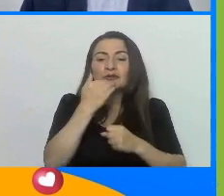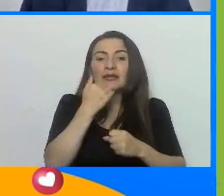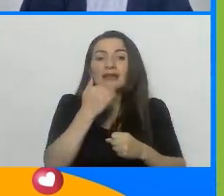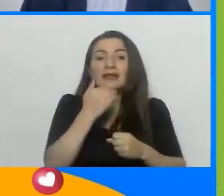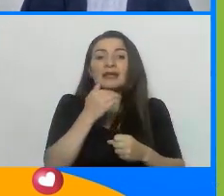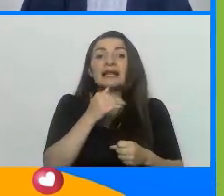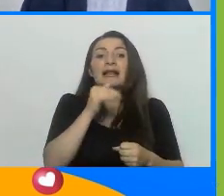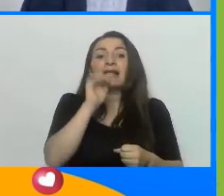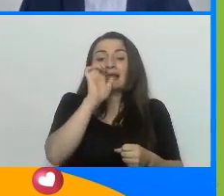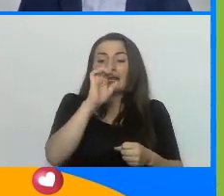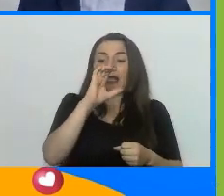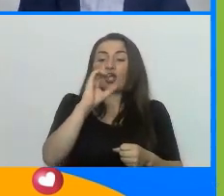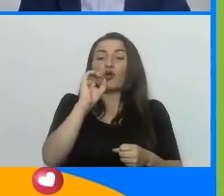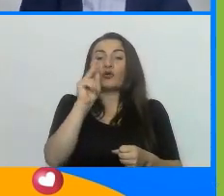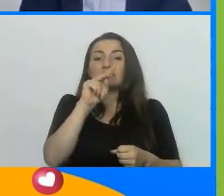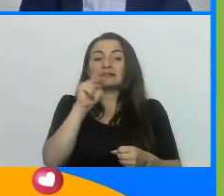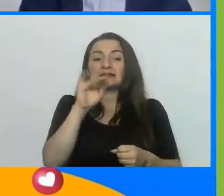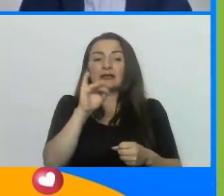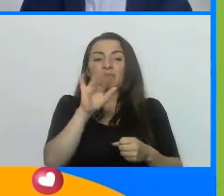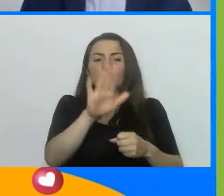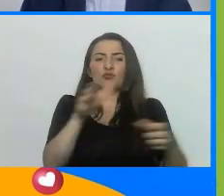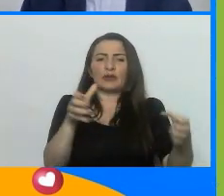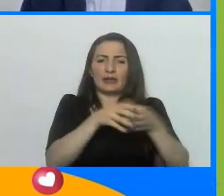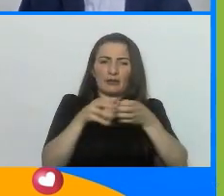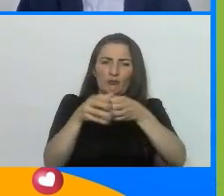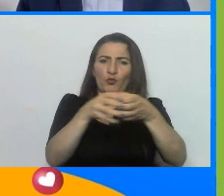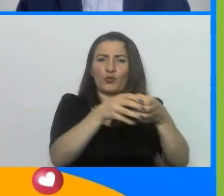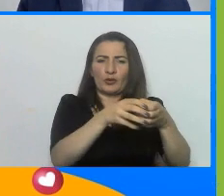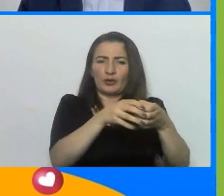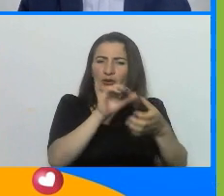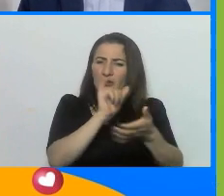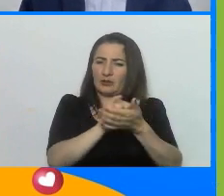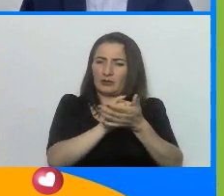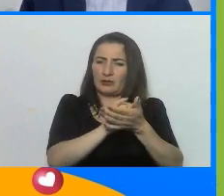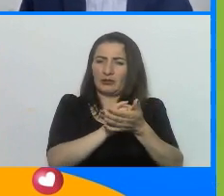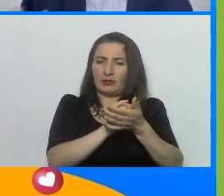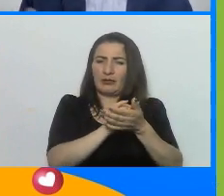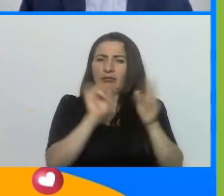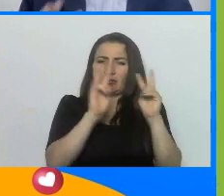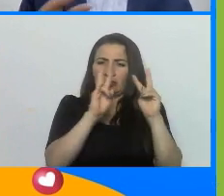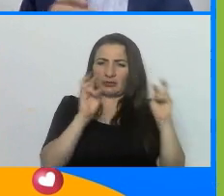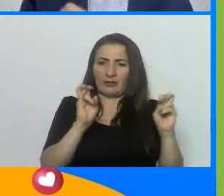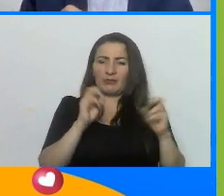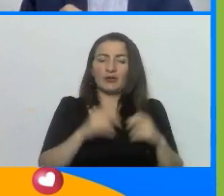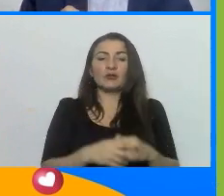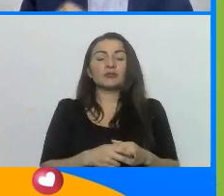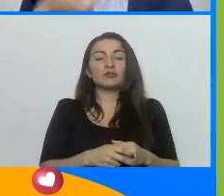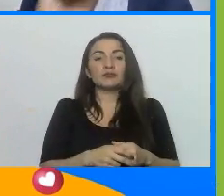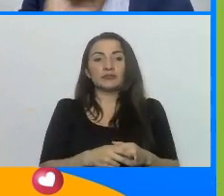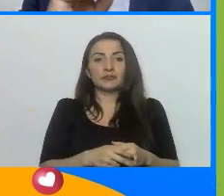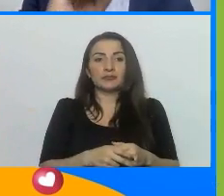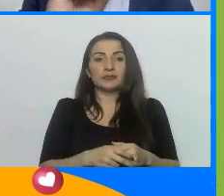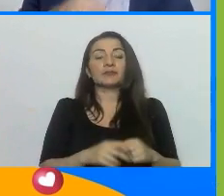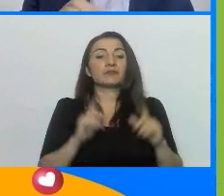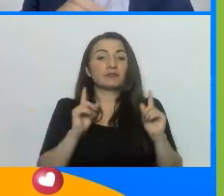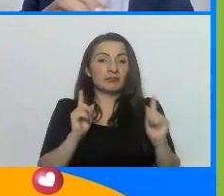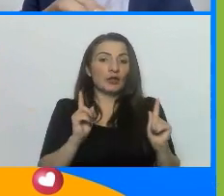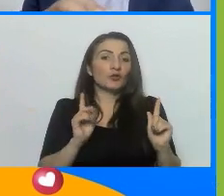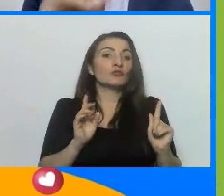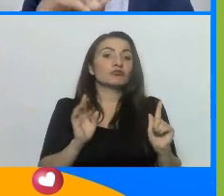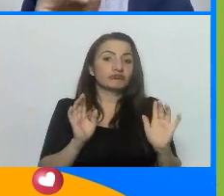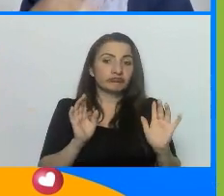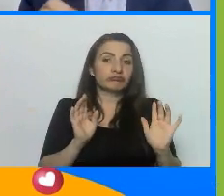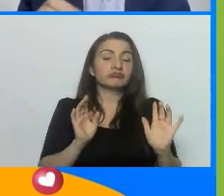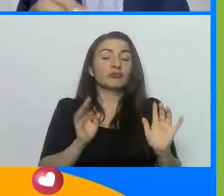dicen el ecosistema del equipo tal, pues digamos que se está extrapolando un poco el término, ¿sí? Pero